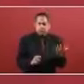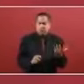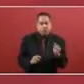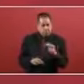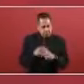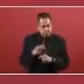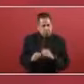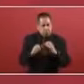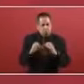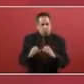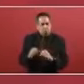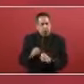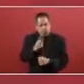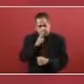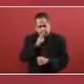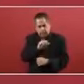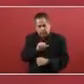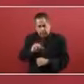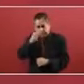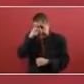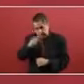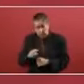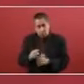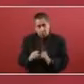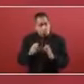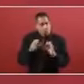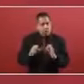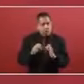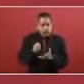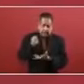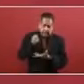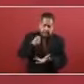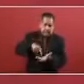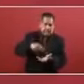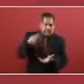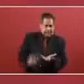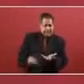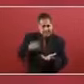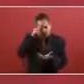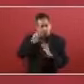cuidemos a México, cuidemos el patrimonio de México,